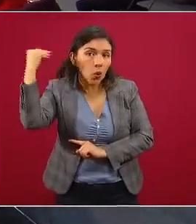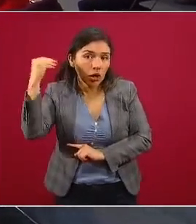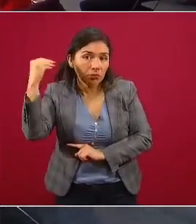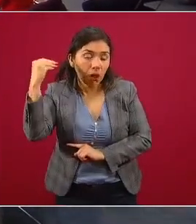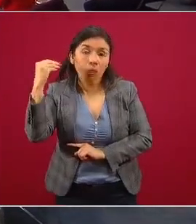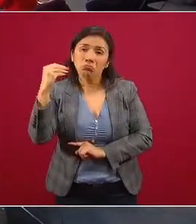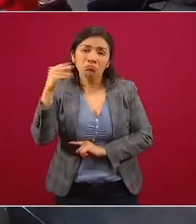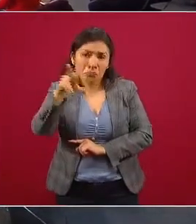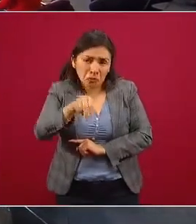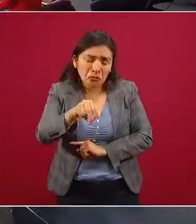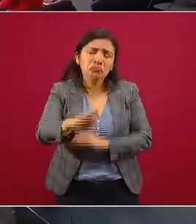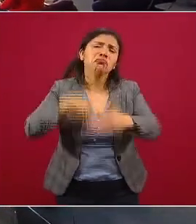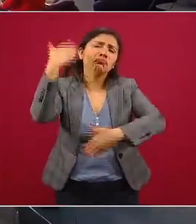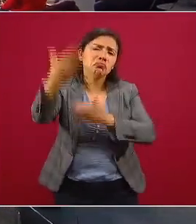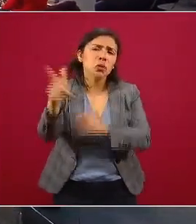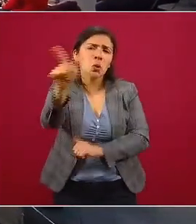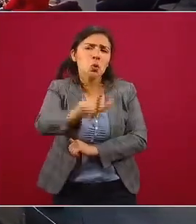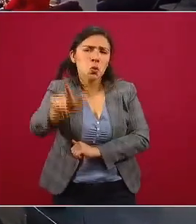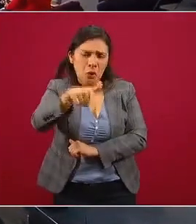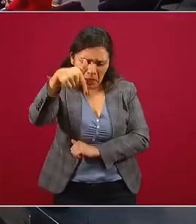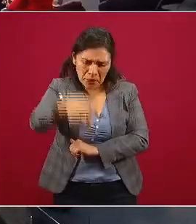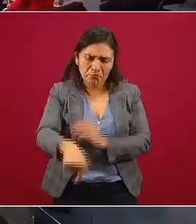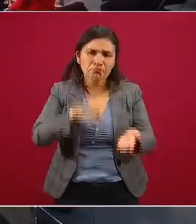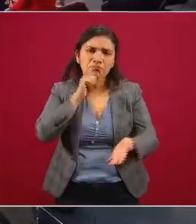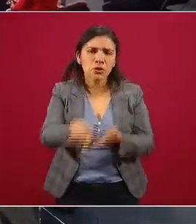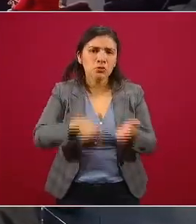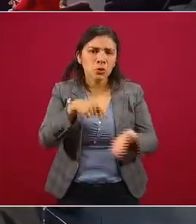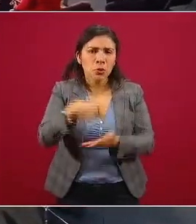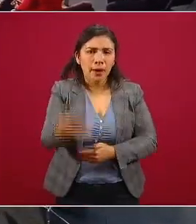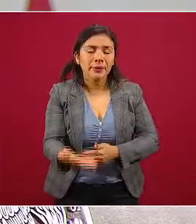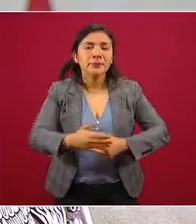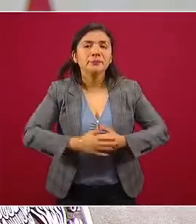y si no el lunes aquí,